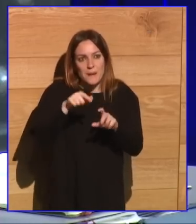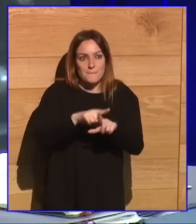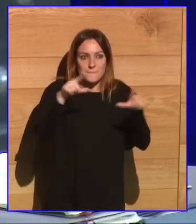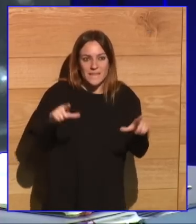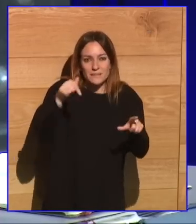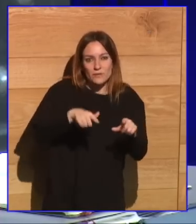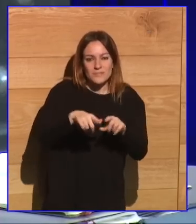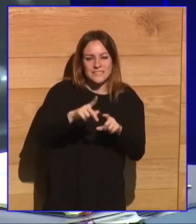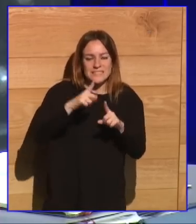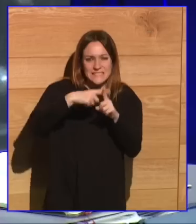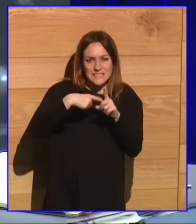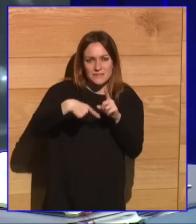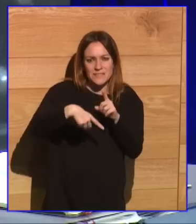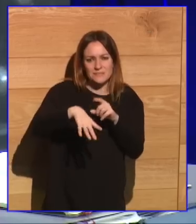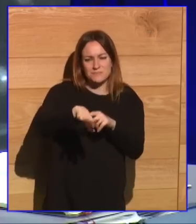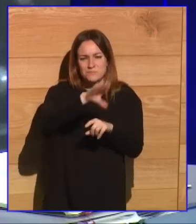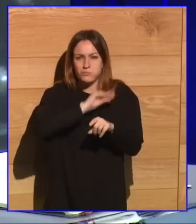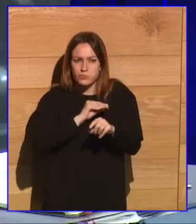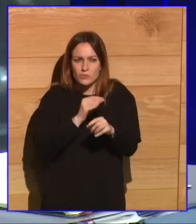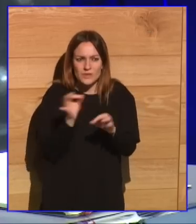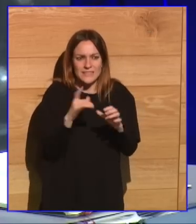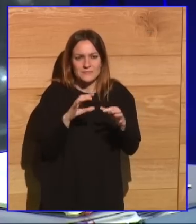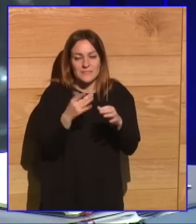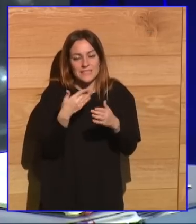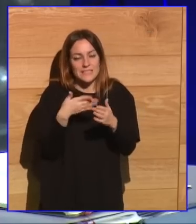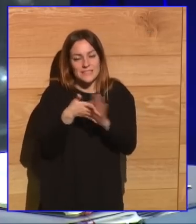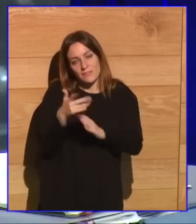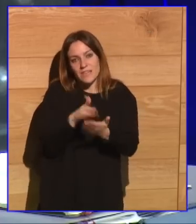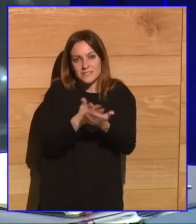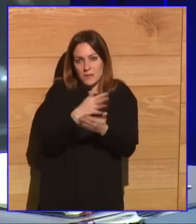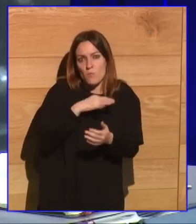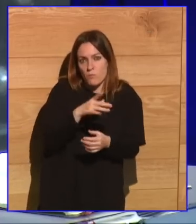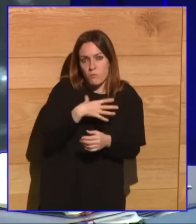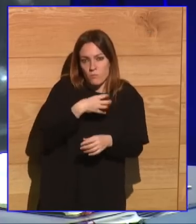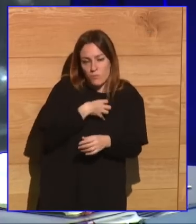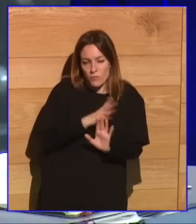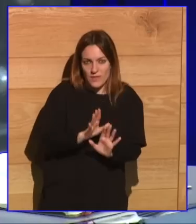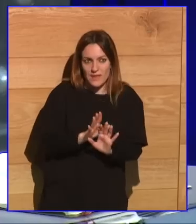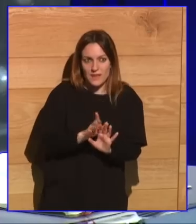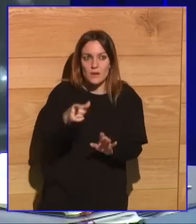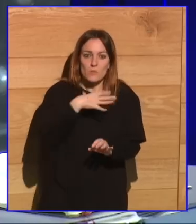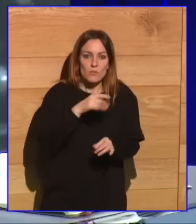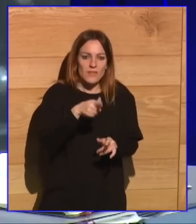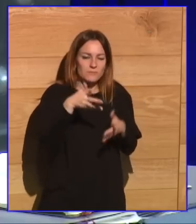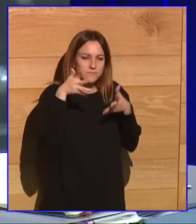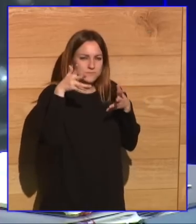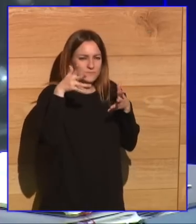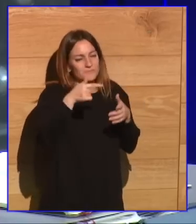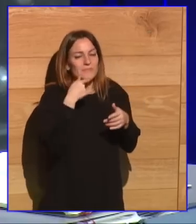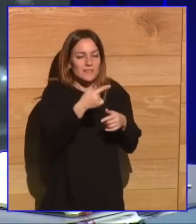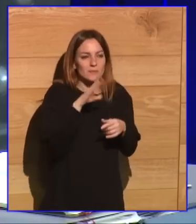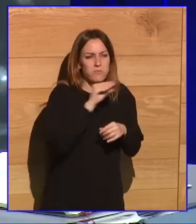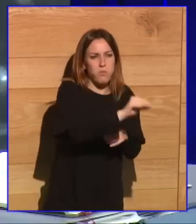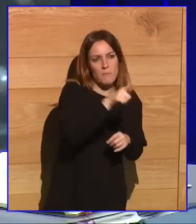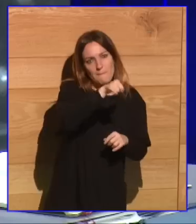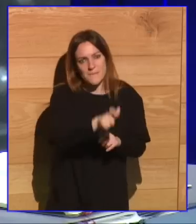nivel de compresión tal que no se separe absolutamente nada, y entonces tú le echas la bronca al director de fotografía sobre algo